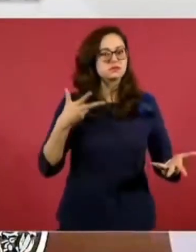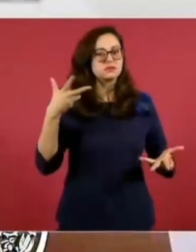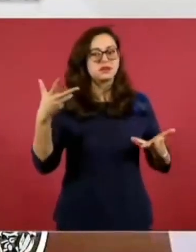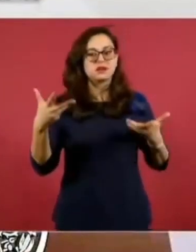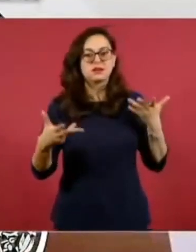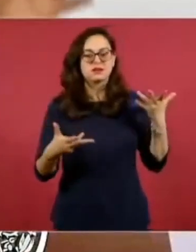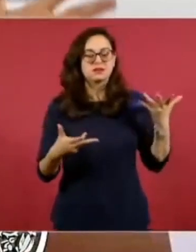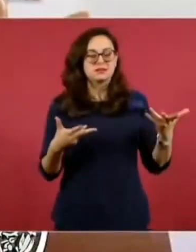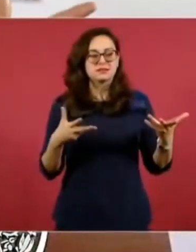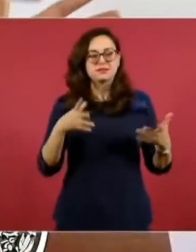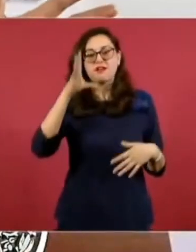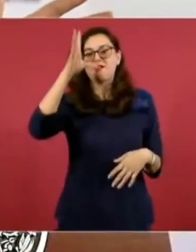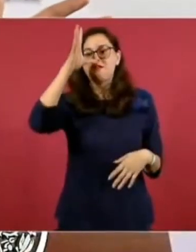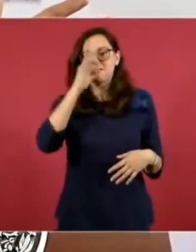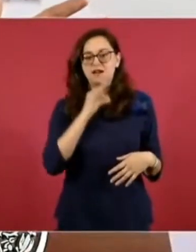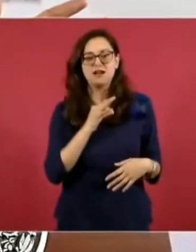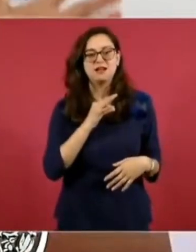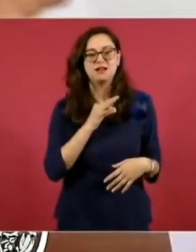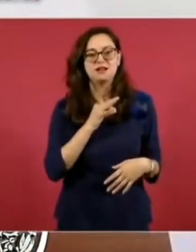Y por eso